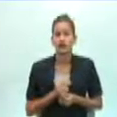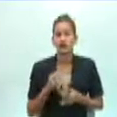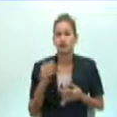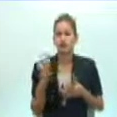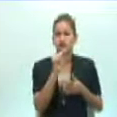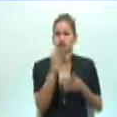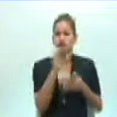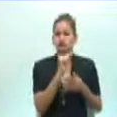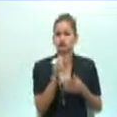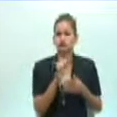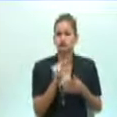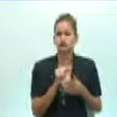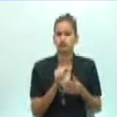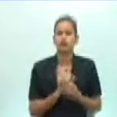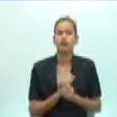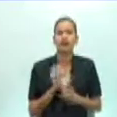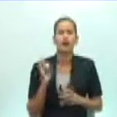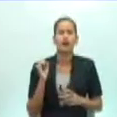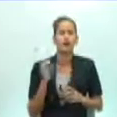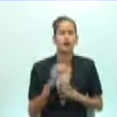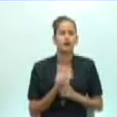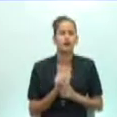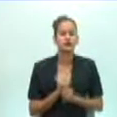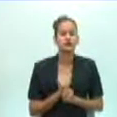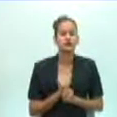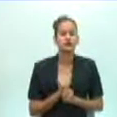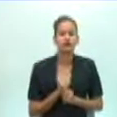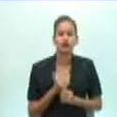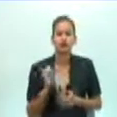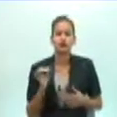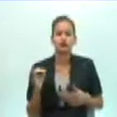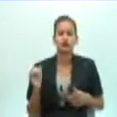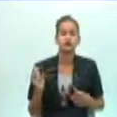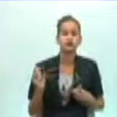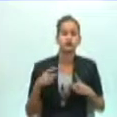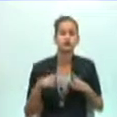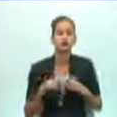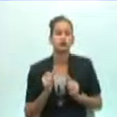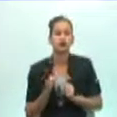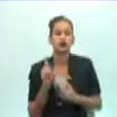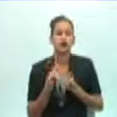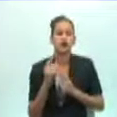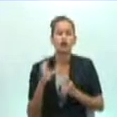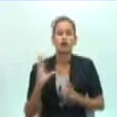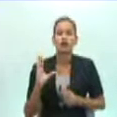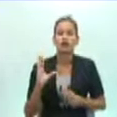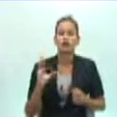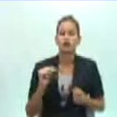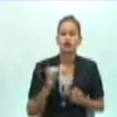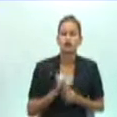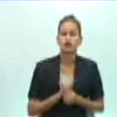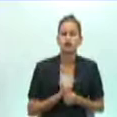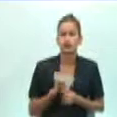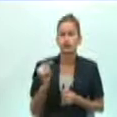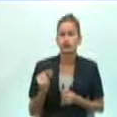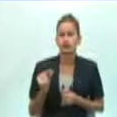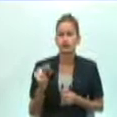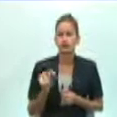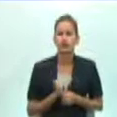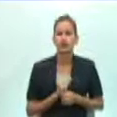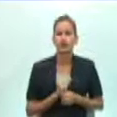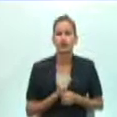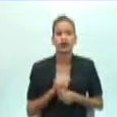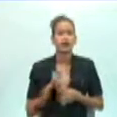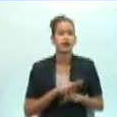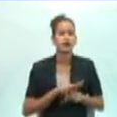al inicio para indicar la intervención de cada hablante y para separar las